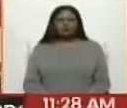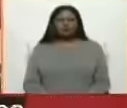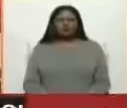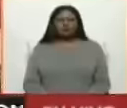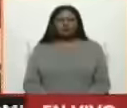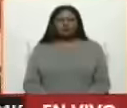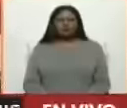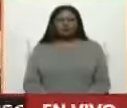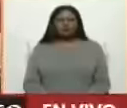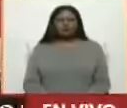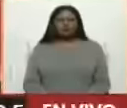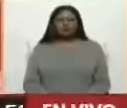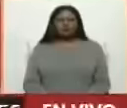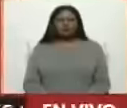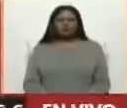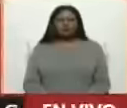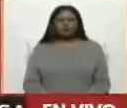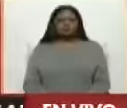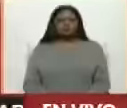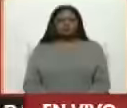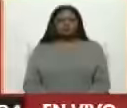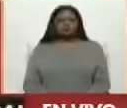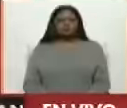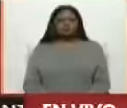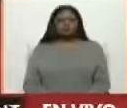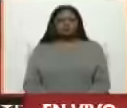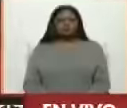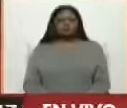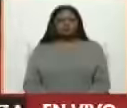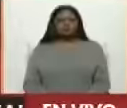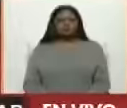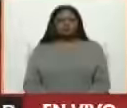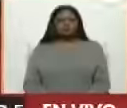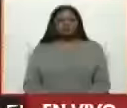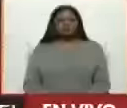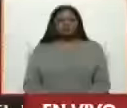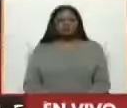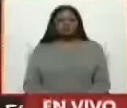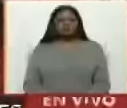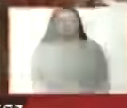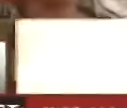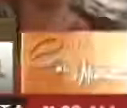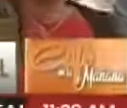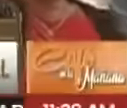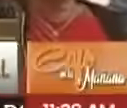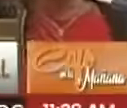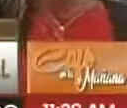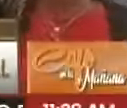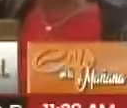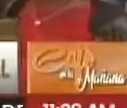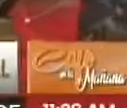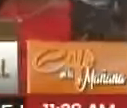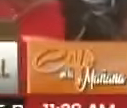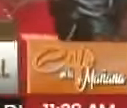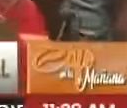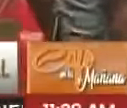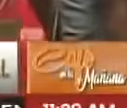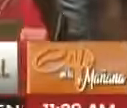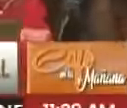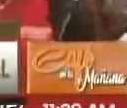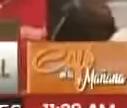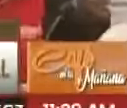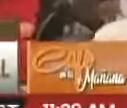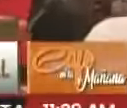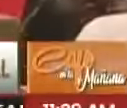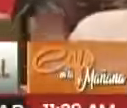yo, Chávez eres tú. Aquí estamos los guerreros del sur. Chávez son yo,